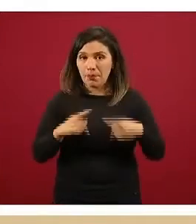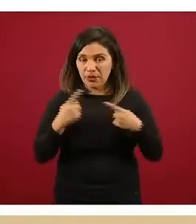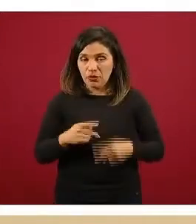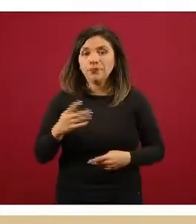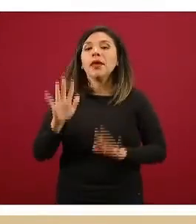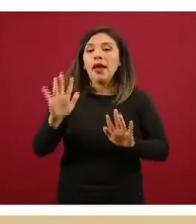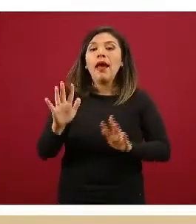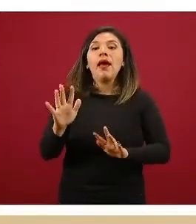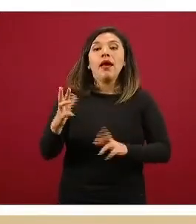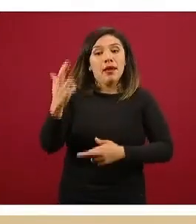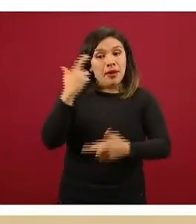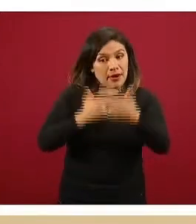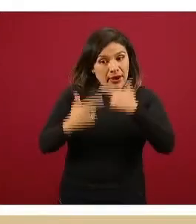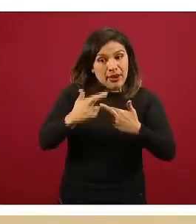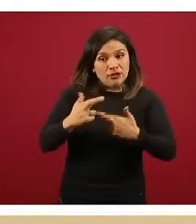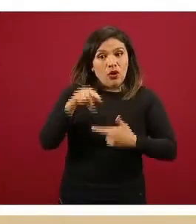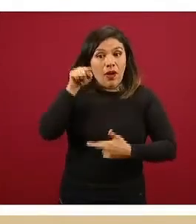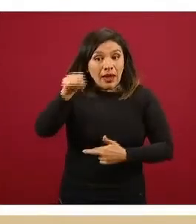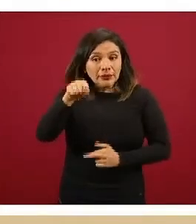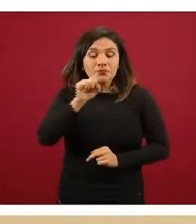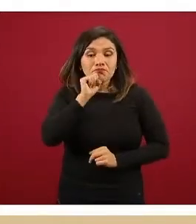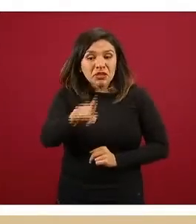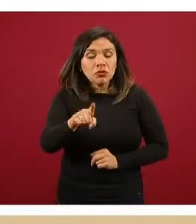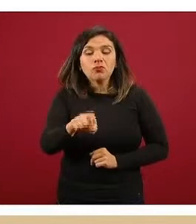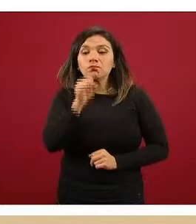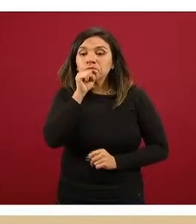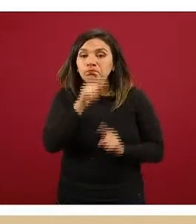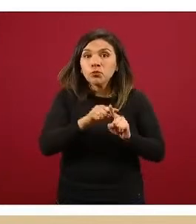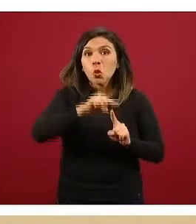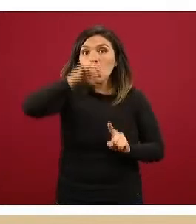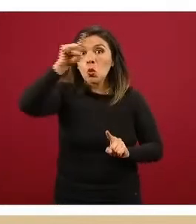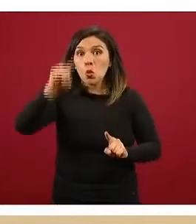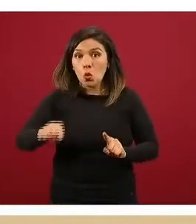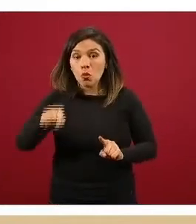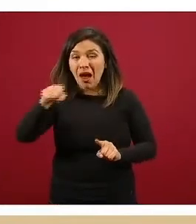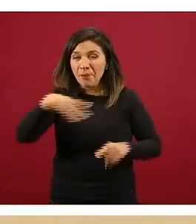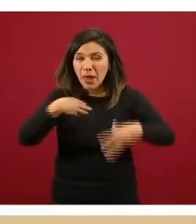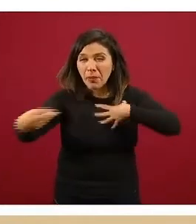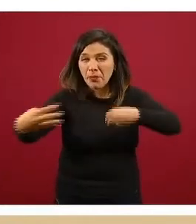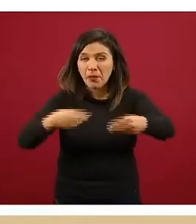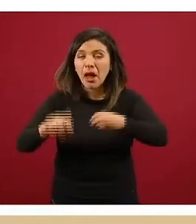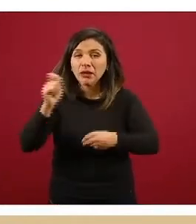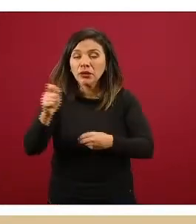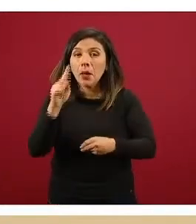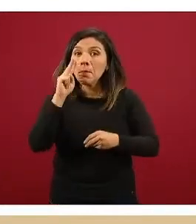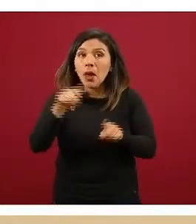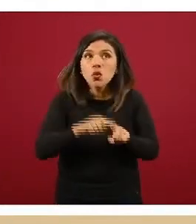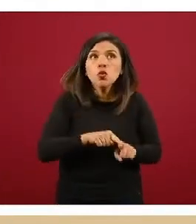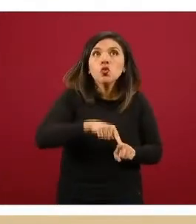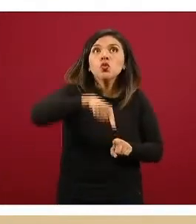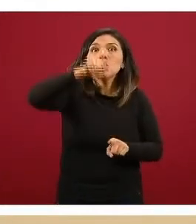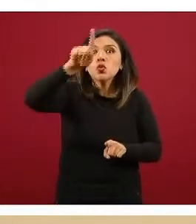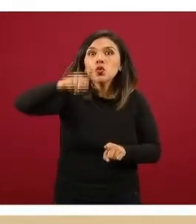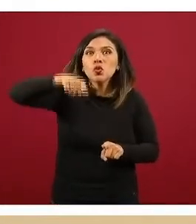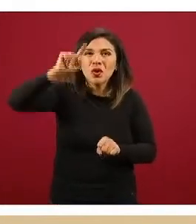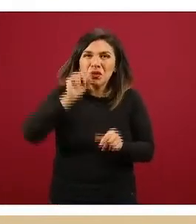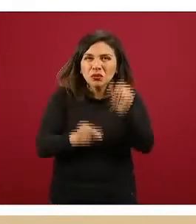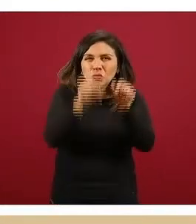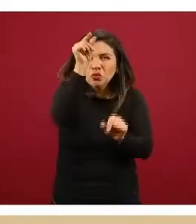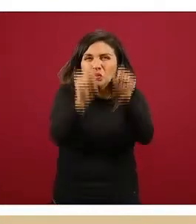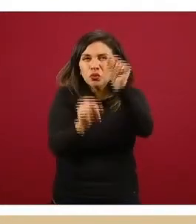esta gráfica, las curvas epidémicas representan por la altura de las líneas o las